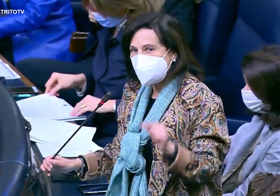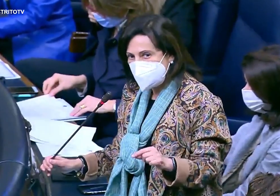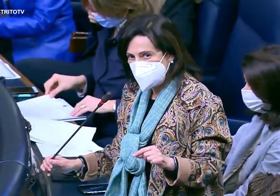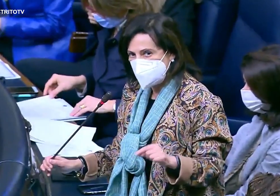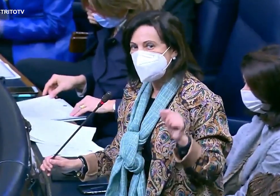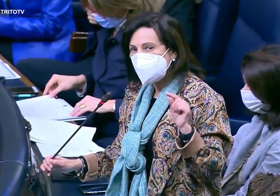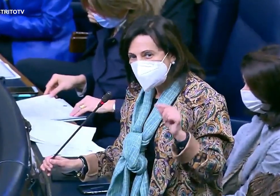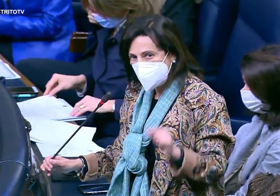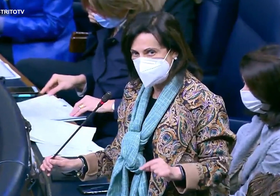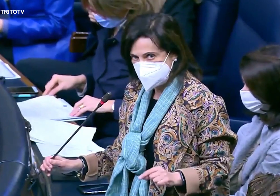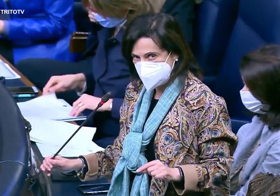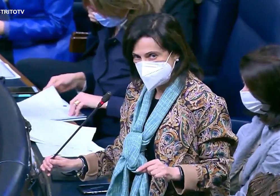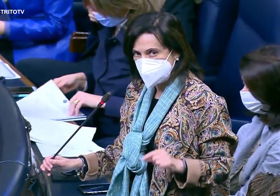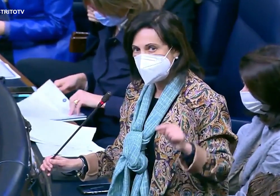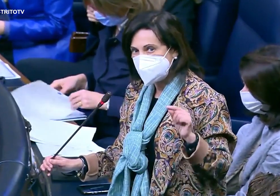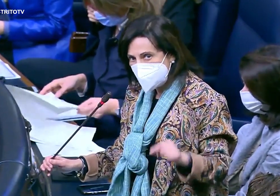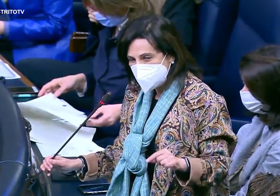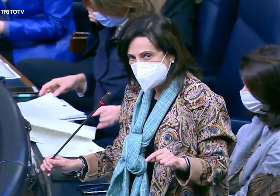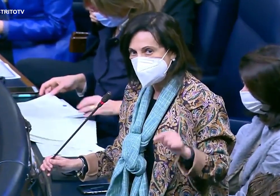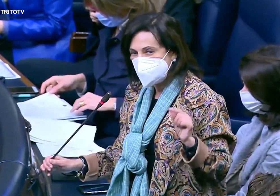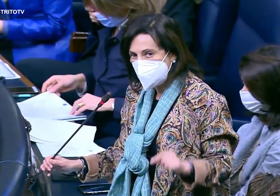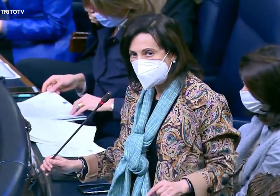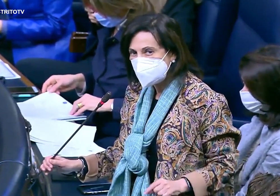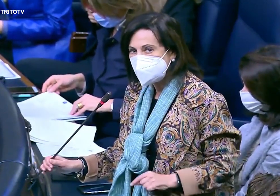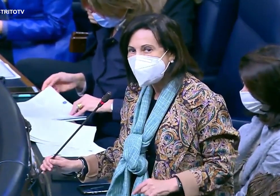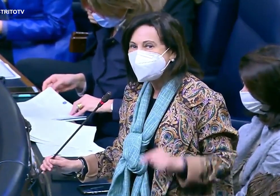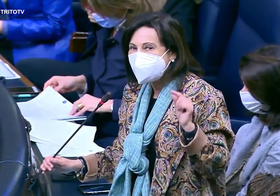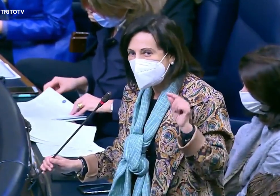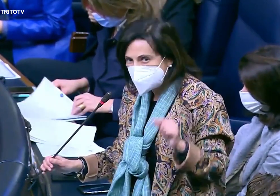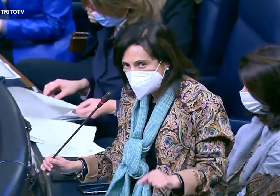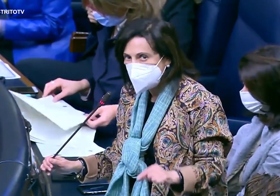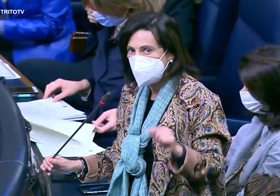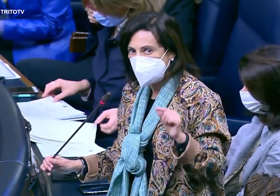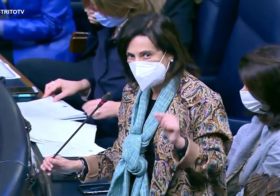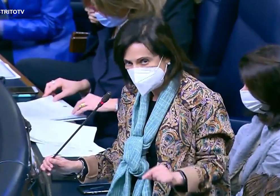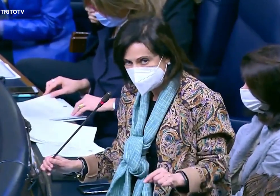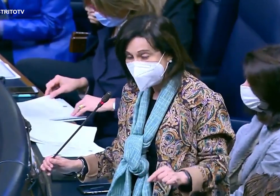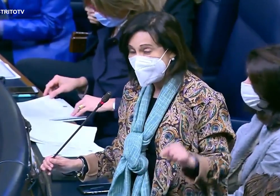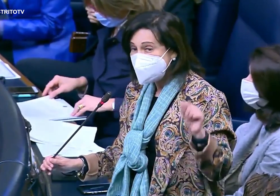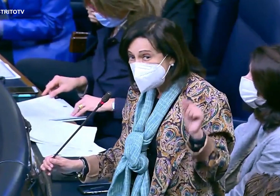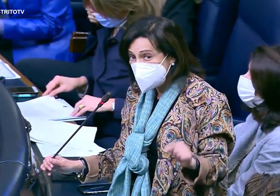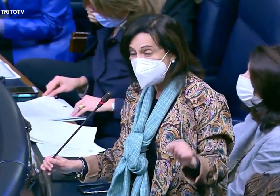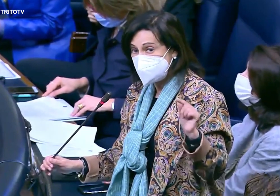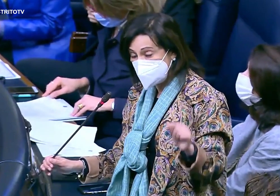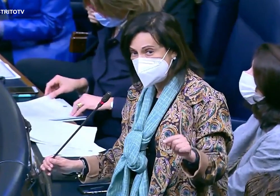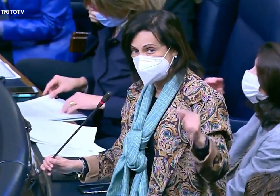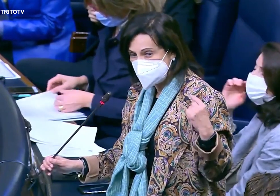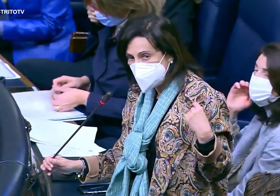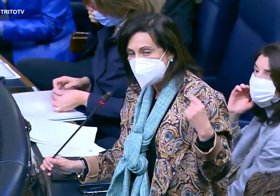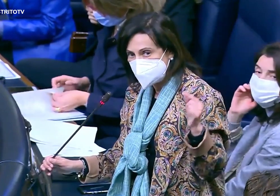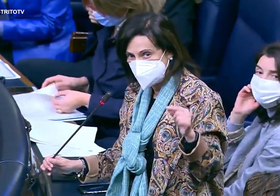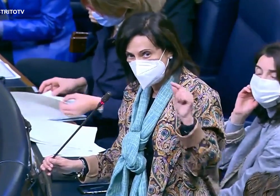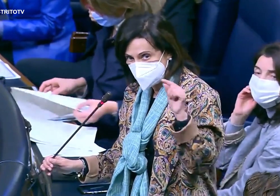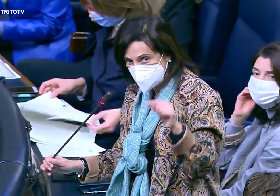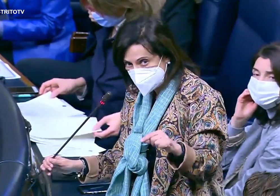vidales estaría utilizando como instrumento el digital del que era directora adjunta y con fundadora para represaliar